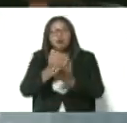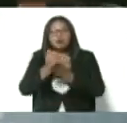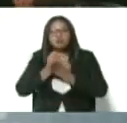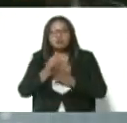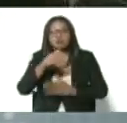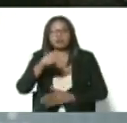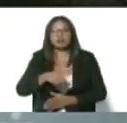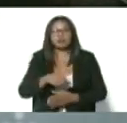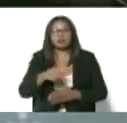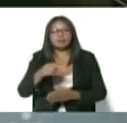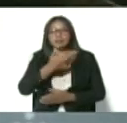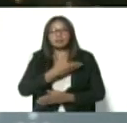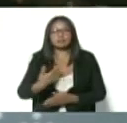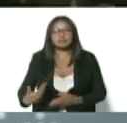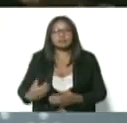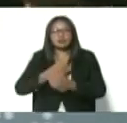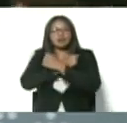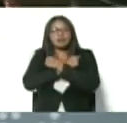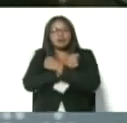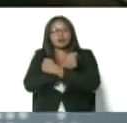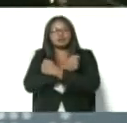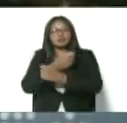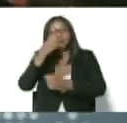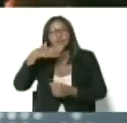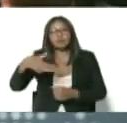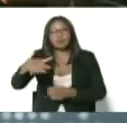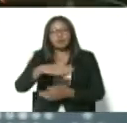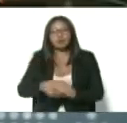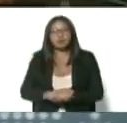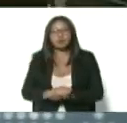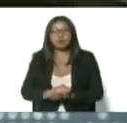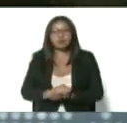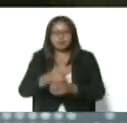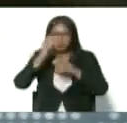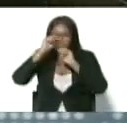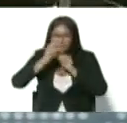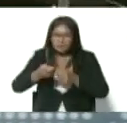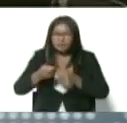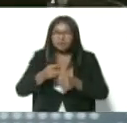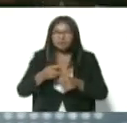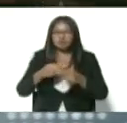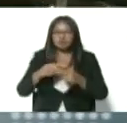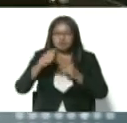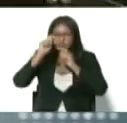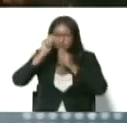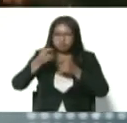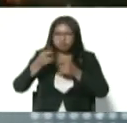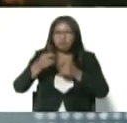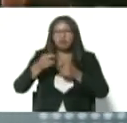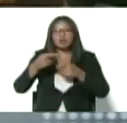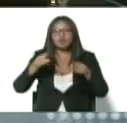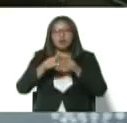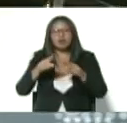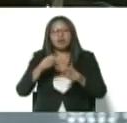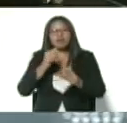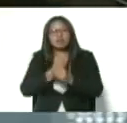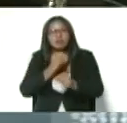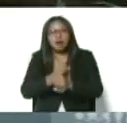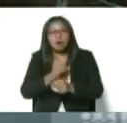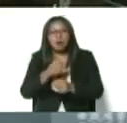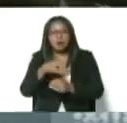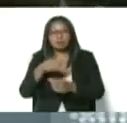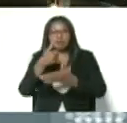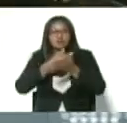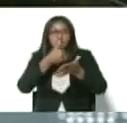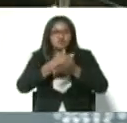presidente recibe el abrazo de este pueblo que lo admira y le reconoce su esfuerzo su trabajo en esta lucha